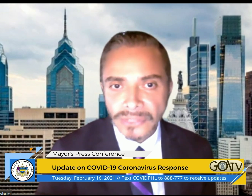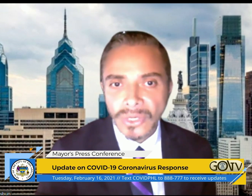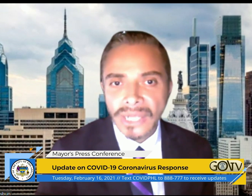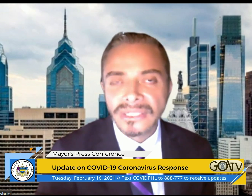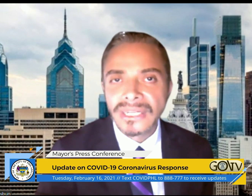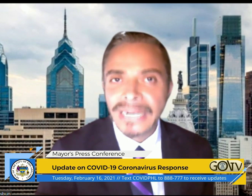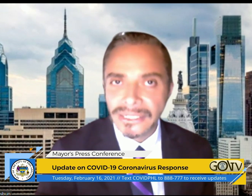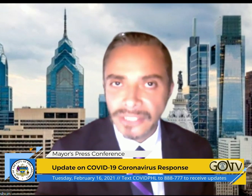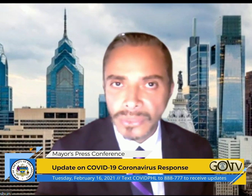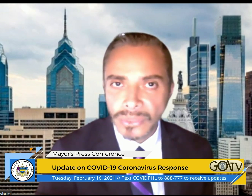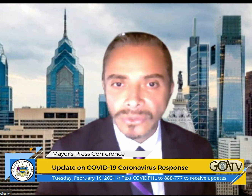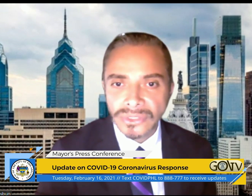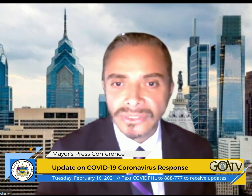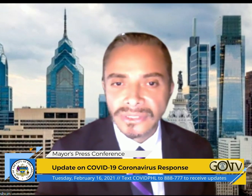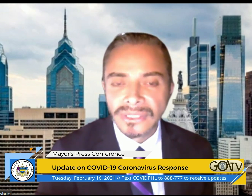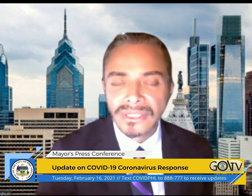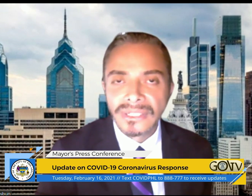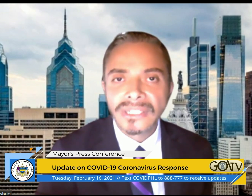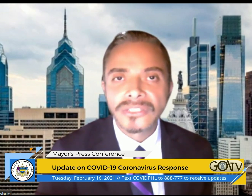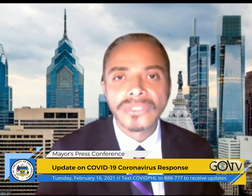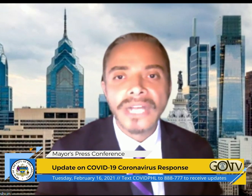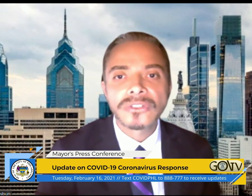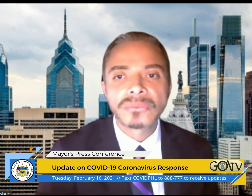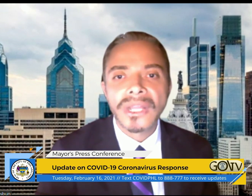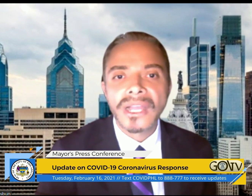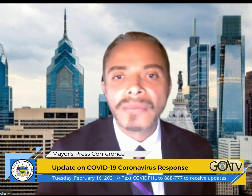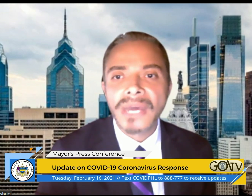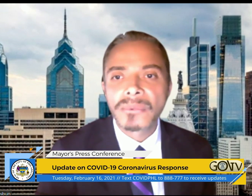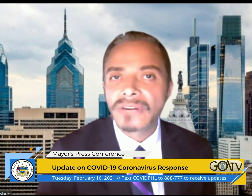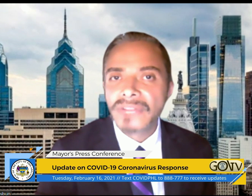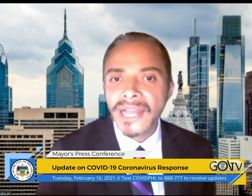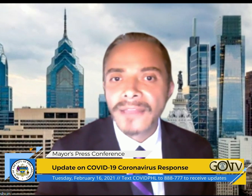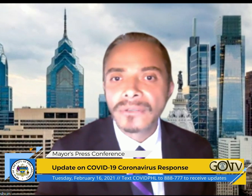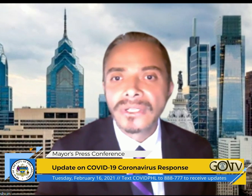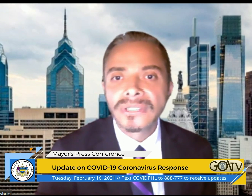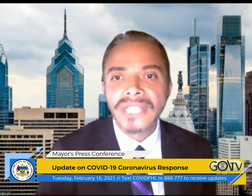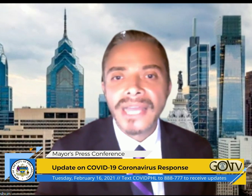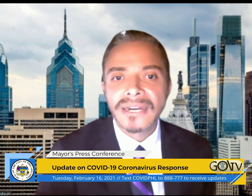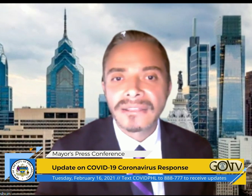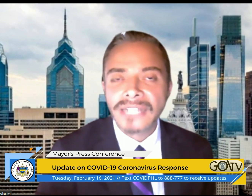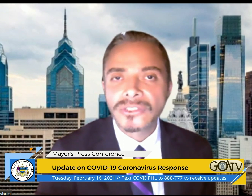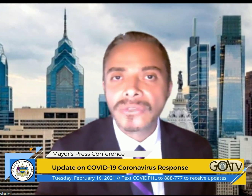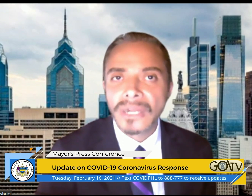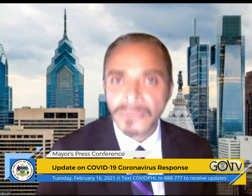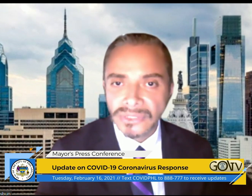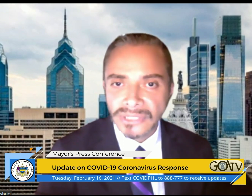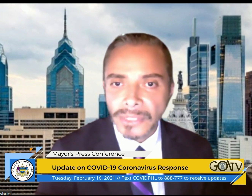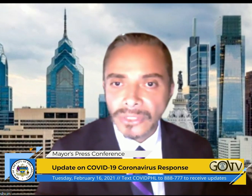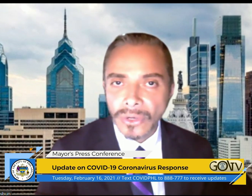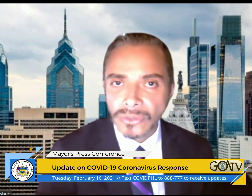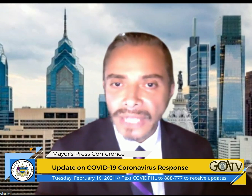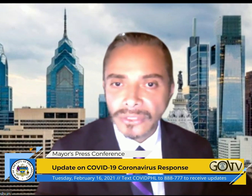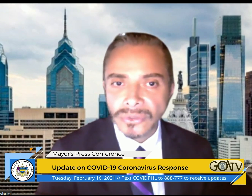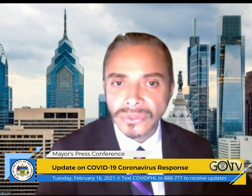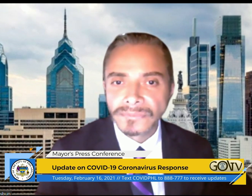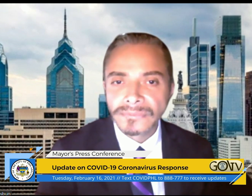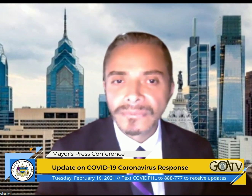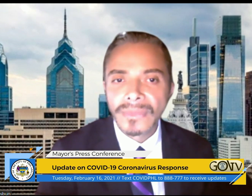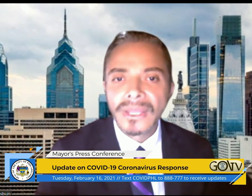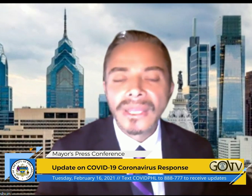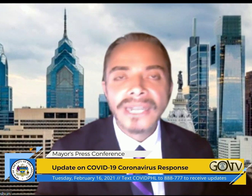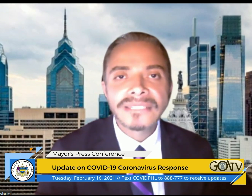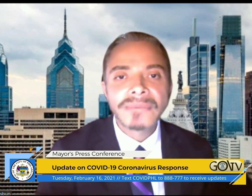71.949 personas la segunda dosis. Estos datos pueden cambiar por el feriado, ya que hay retrasos en el procesamiento de los